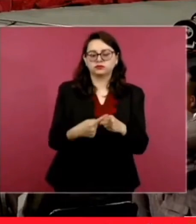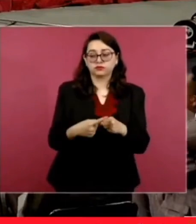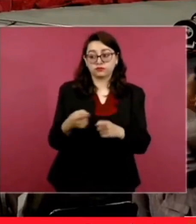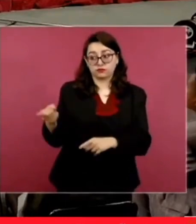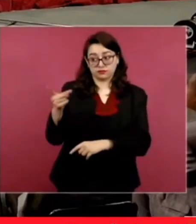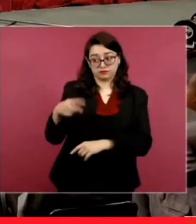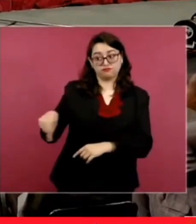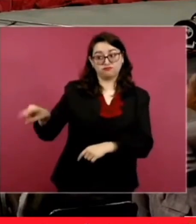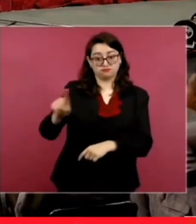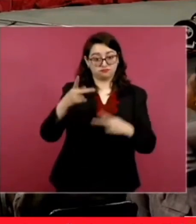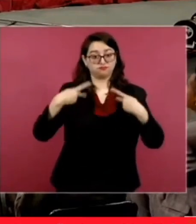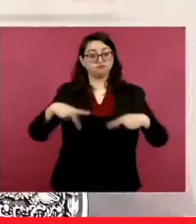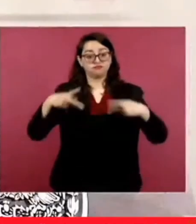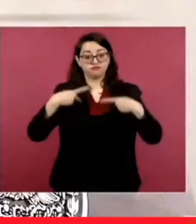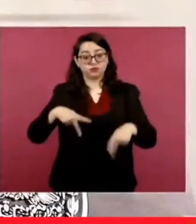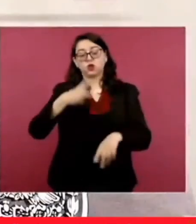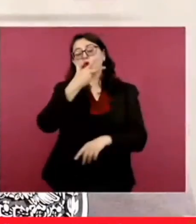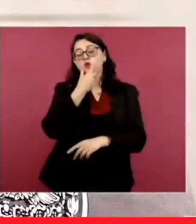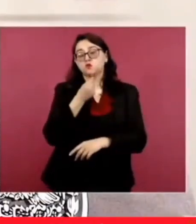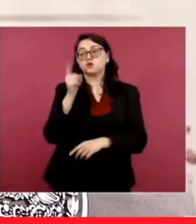caso